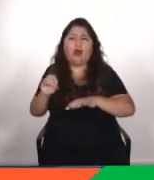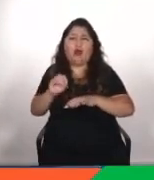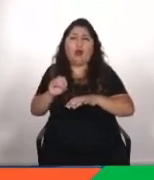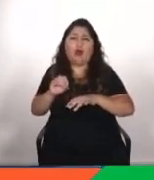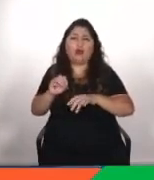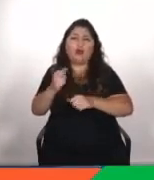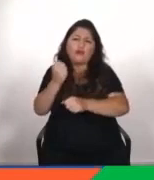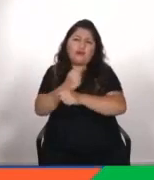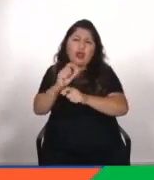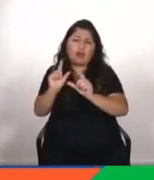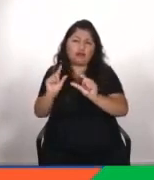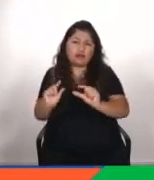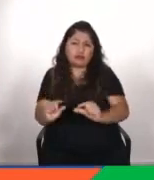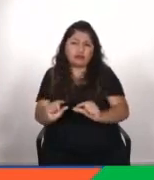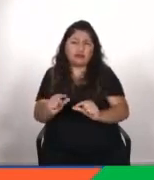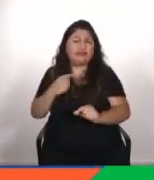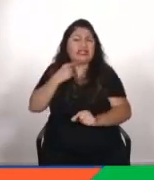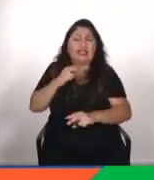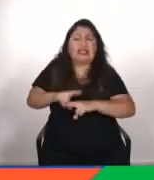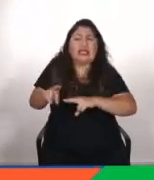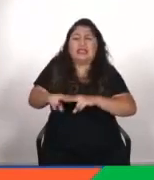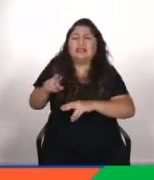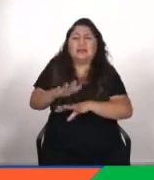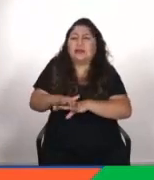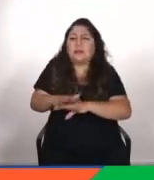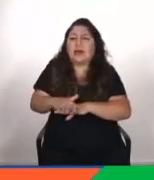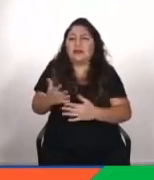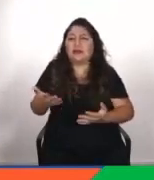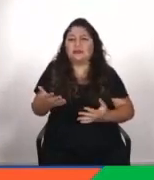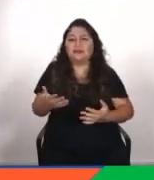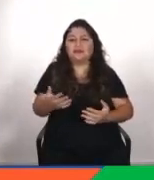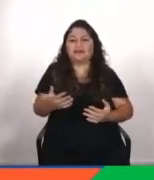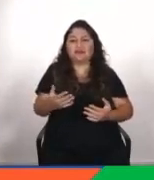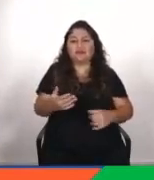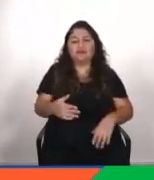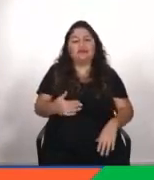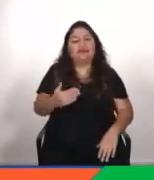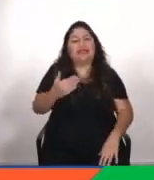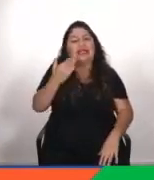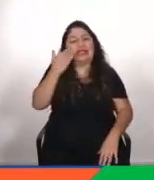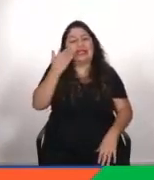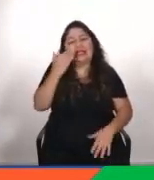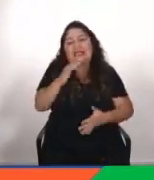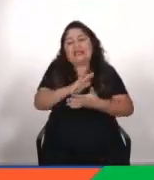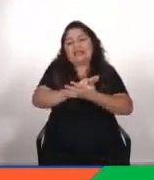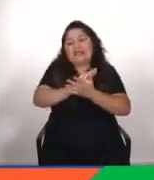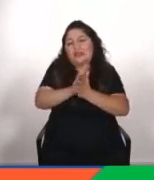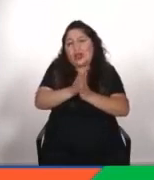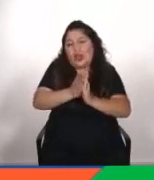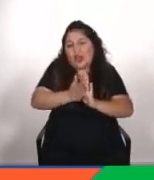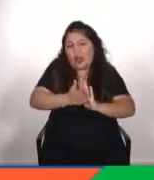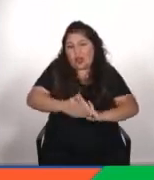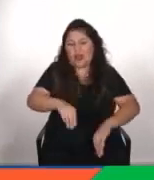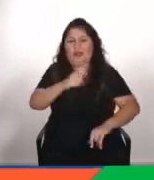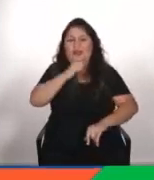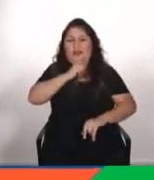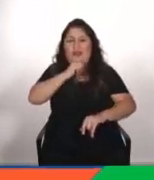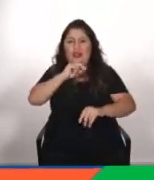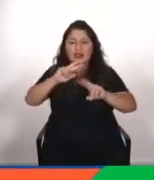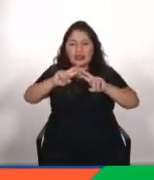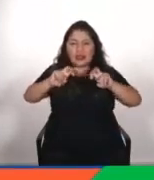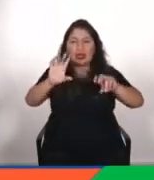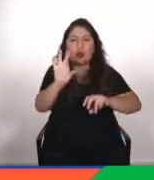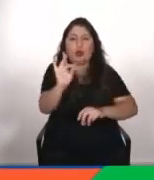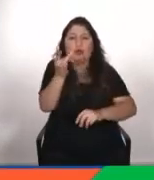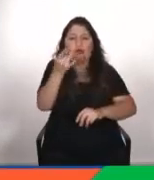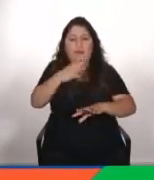por favor, ¿qué hacen los matemáticos hoy en día? Está casi todo por descubrir en matemáticas. Digamos, la matemática lo bueno que tiene es que